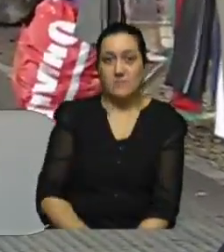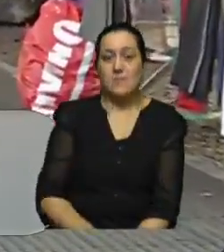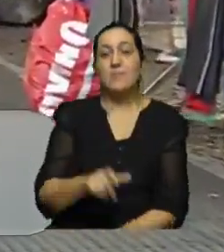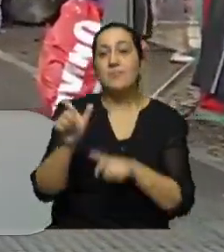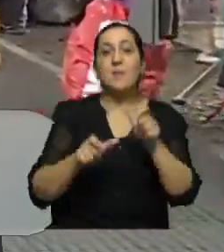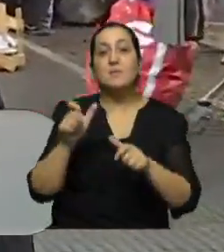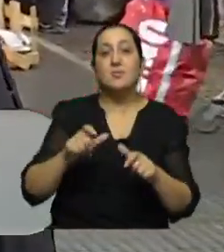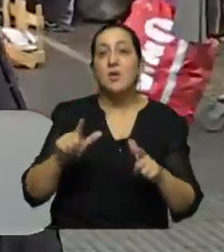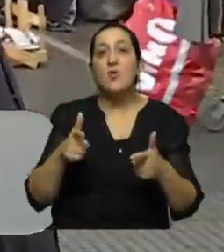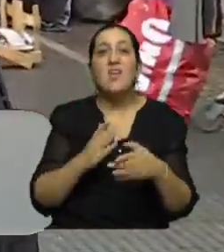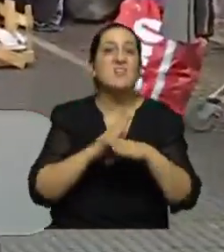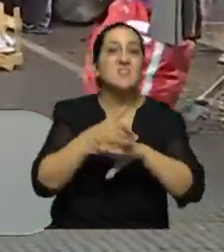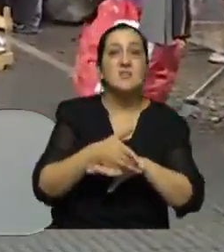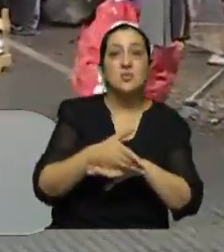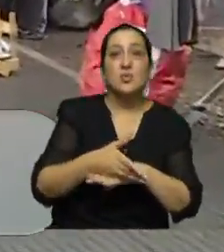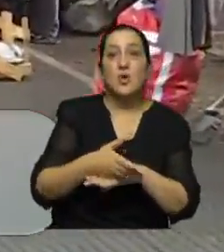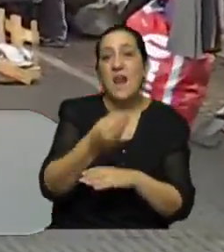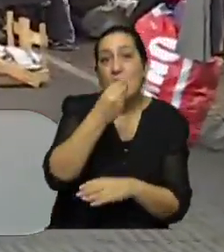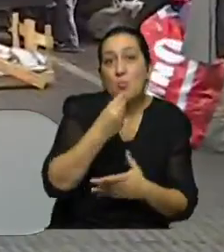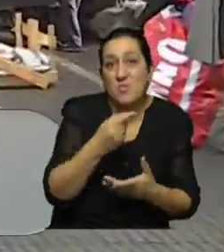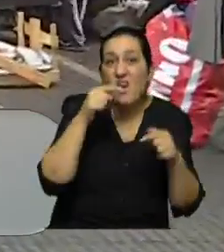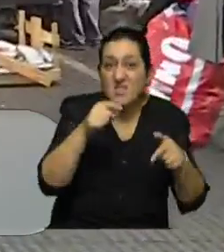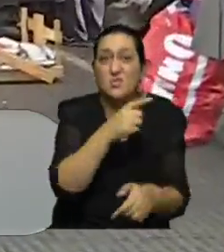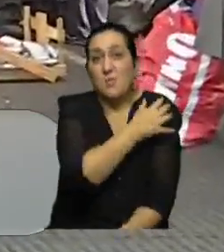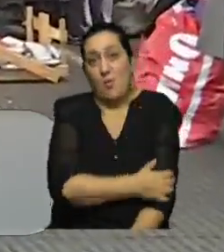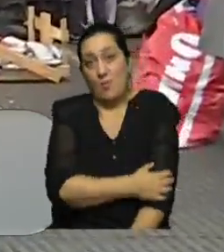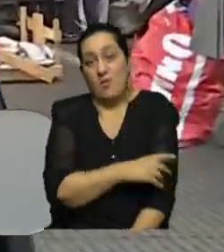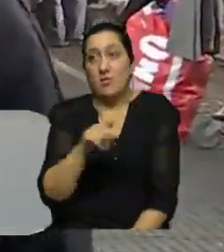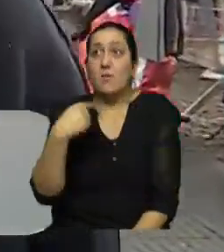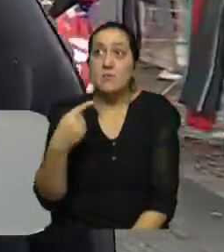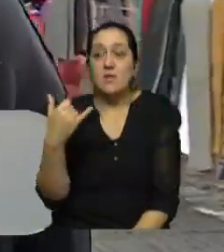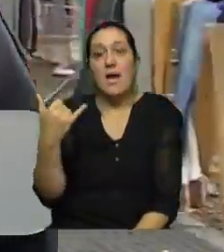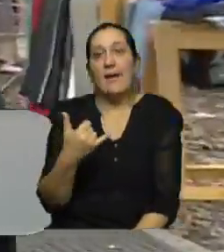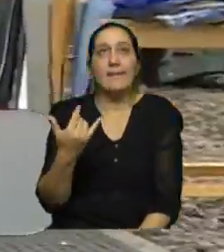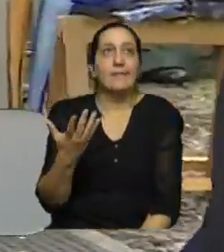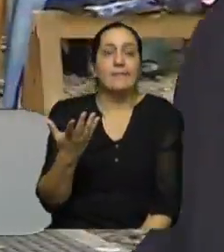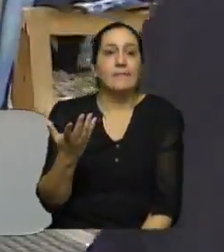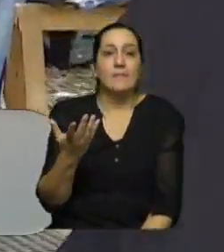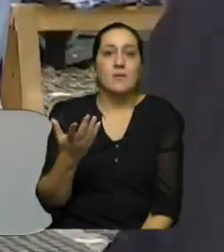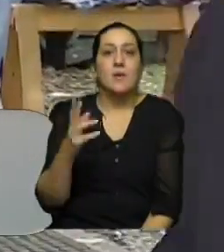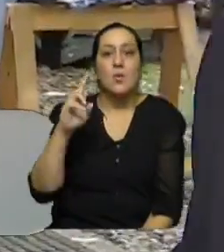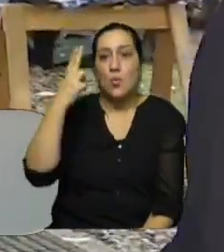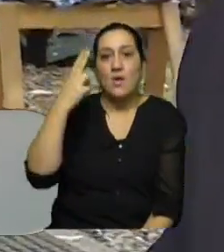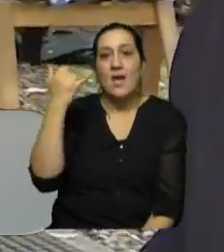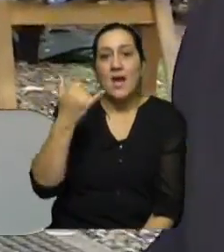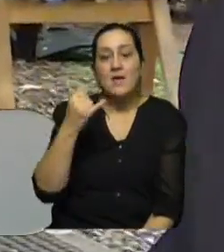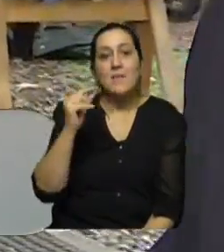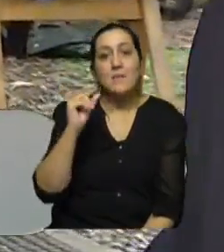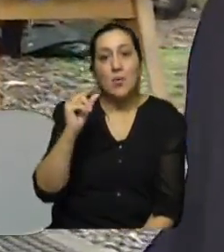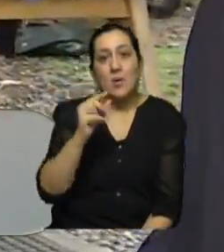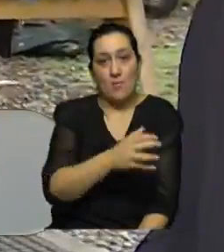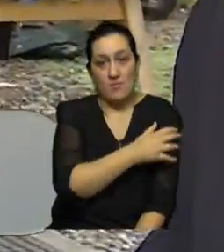gente no tiene acceso a un plato de comida. Eso es la pobreza. Después, en Uruguay hay poca